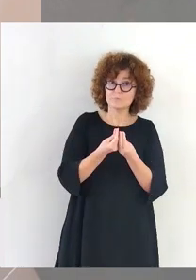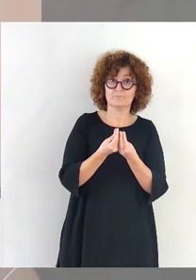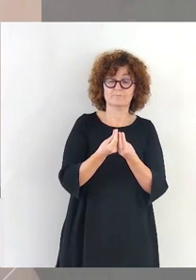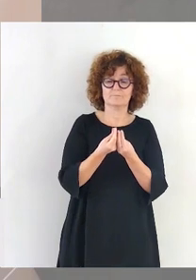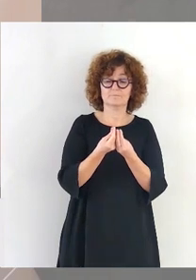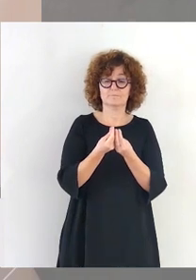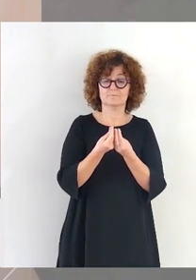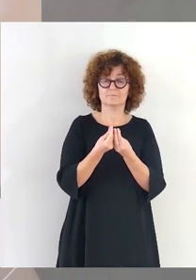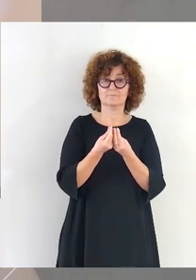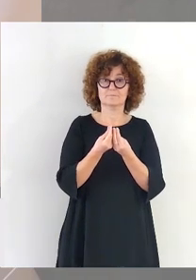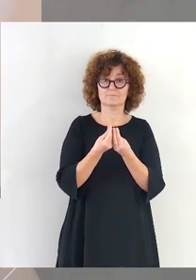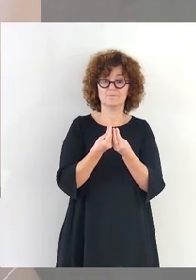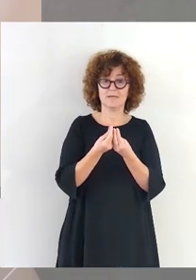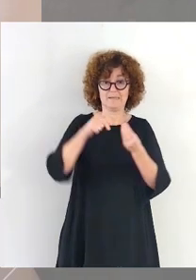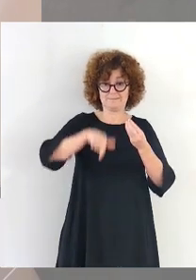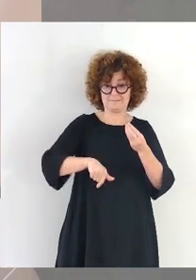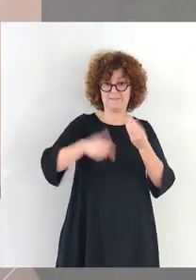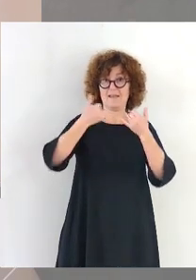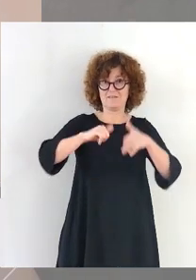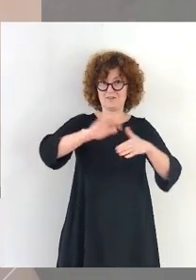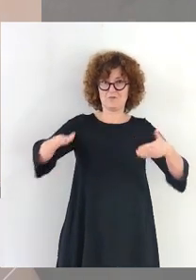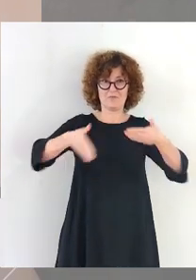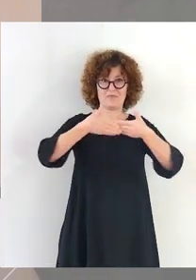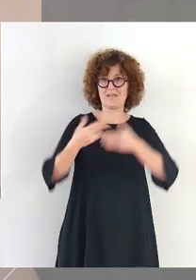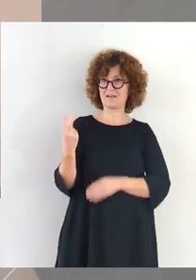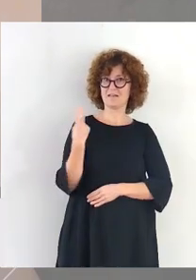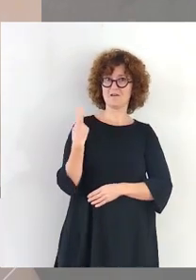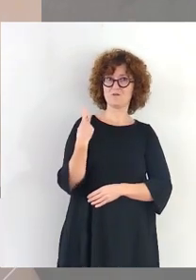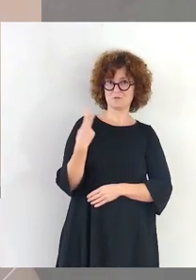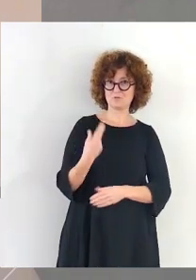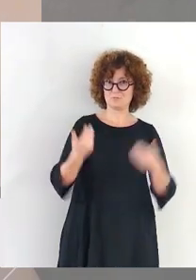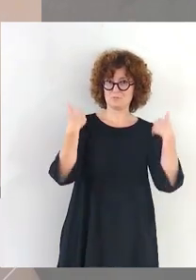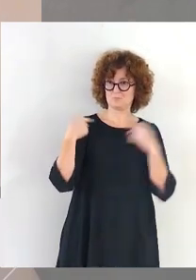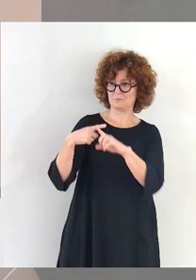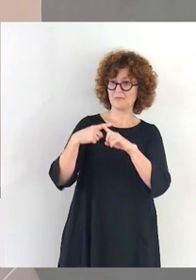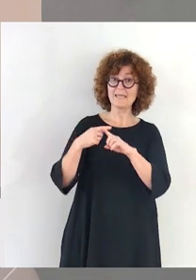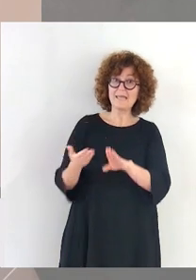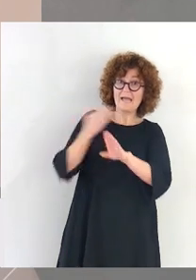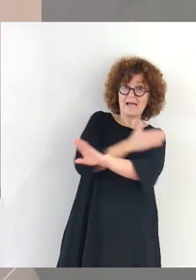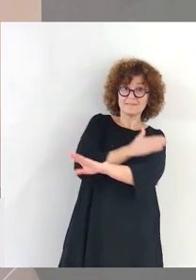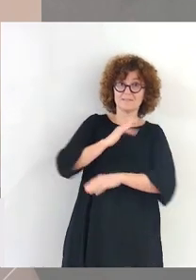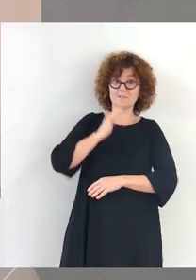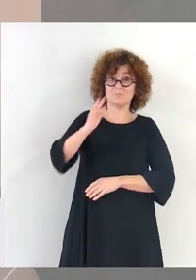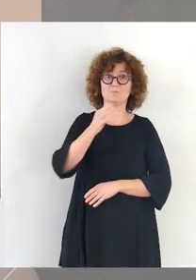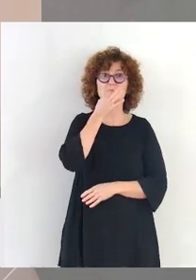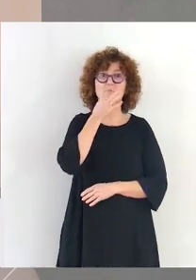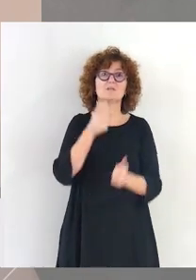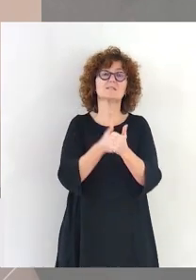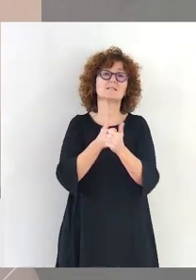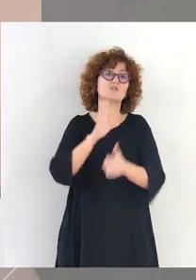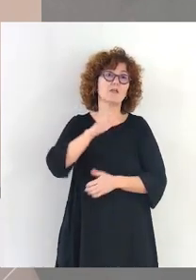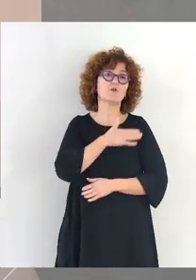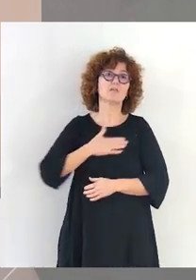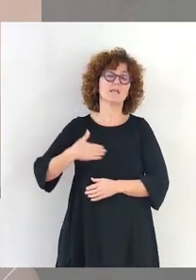acompañarme en el cierre de este evento y Bueno antes de cederle la palabra al secretario de estado sí que me gustaría